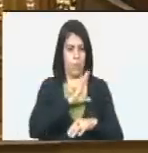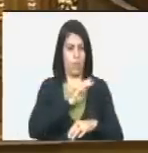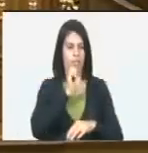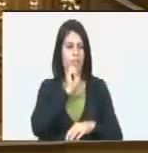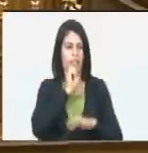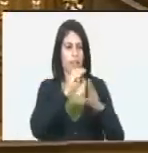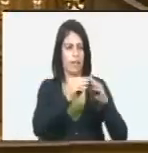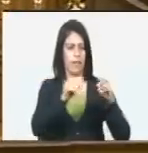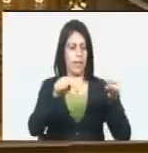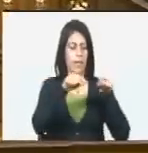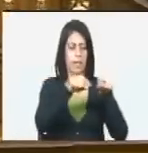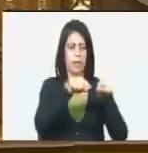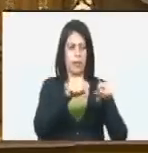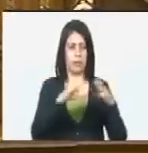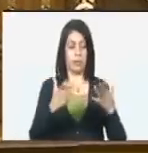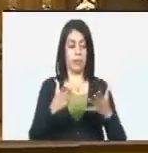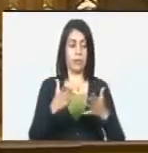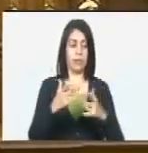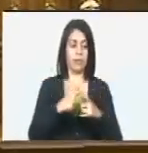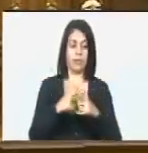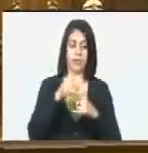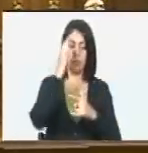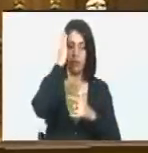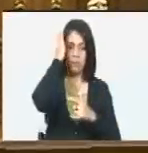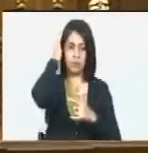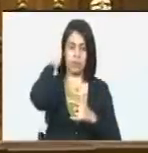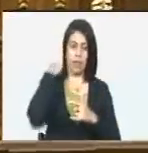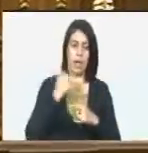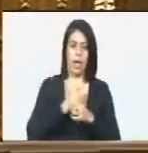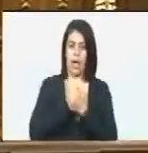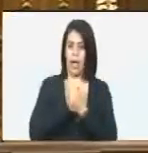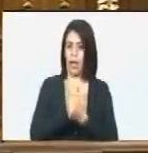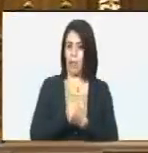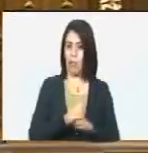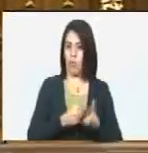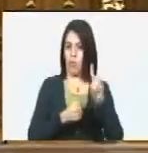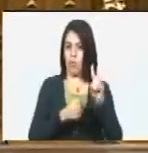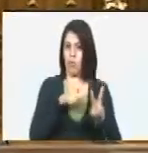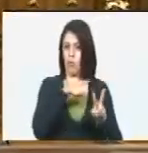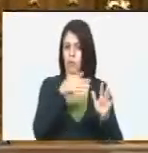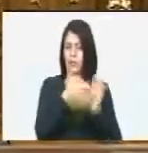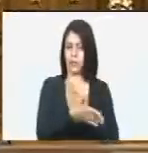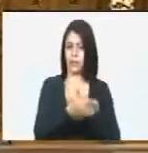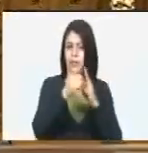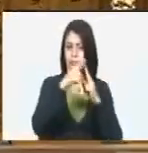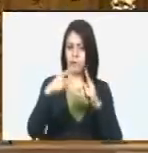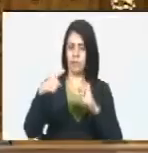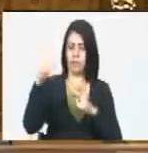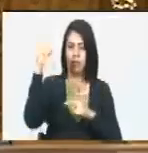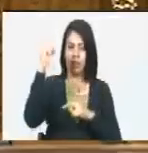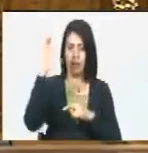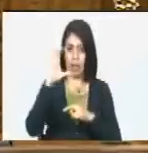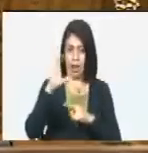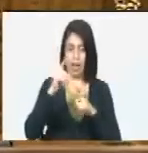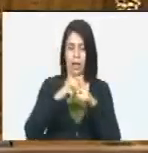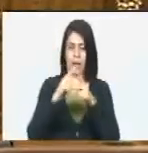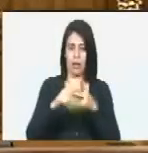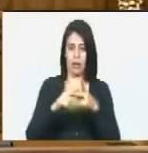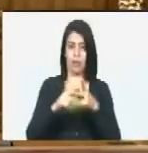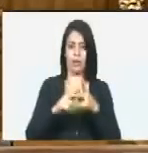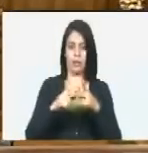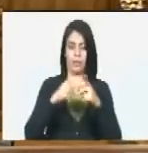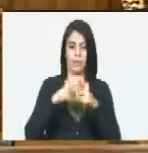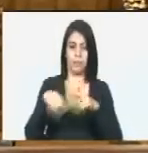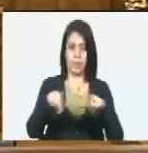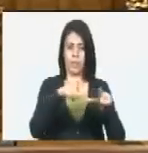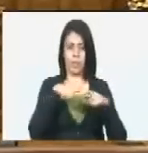tierras? De los amos del valle, de la electricidad de Caracas, de los Belutini y de